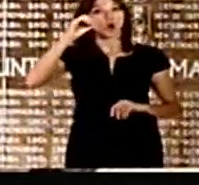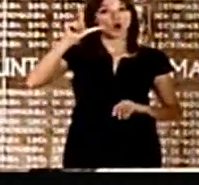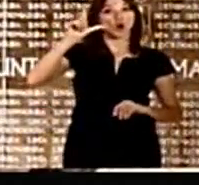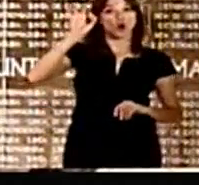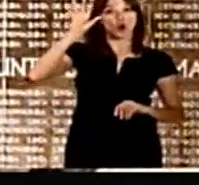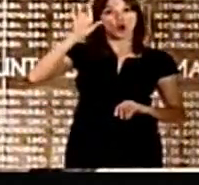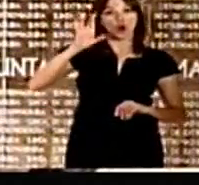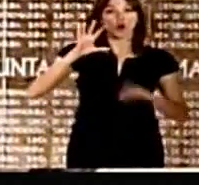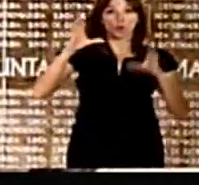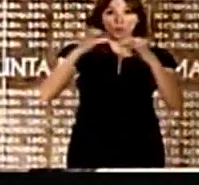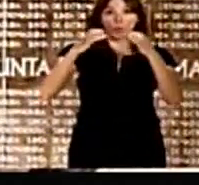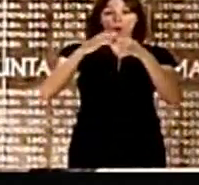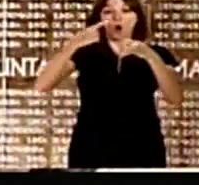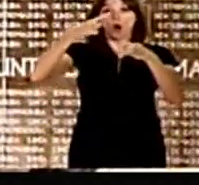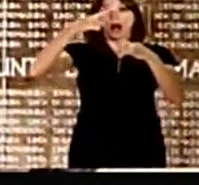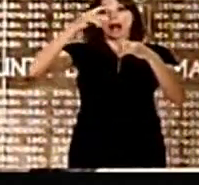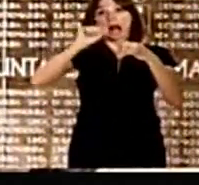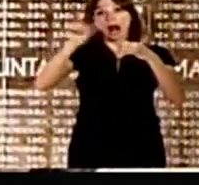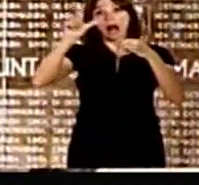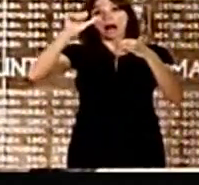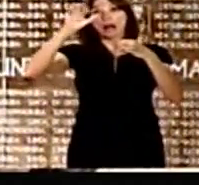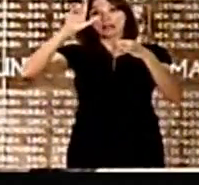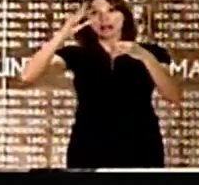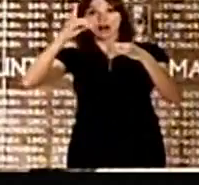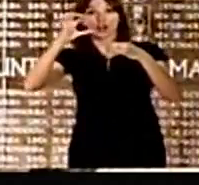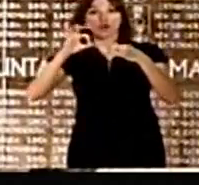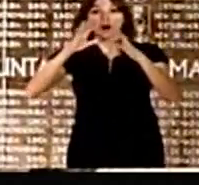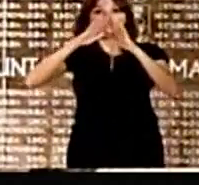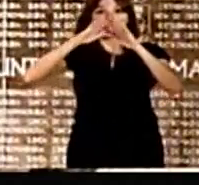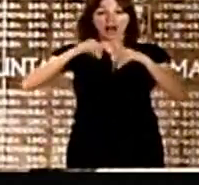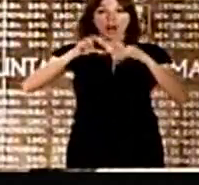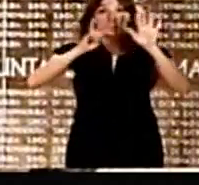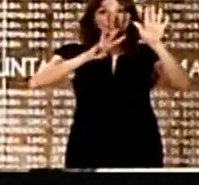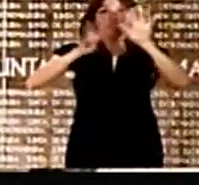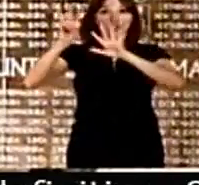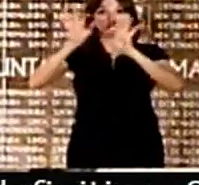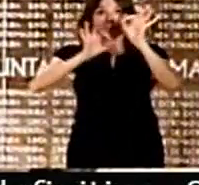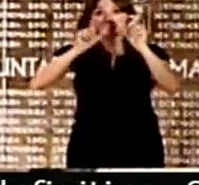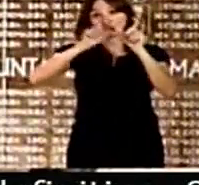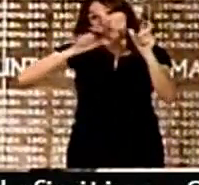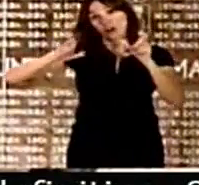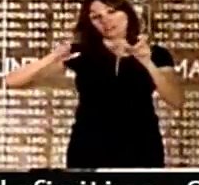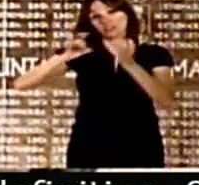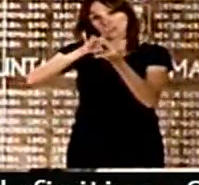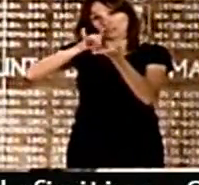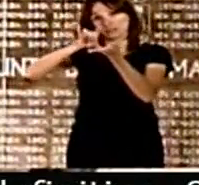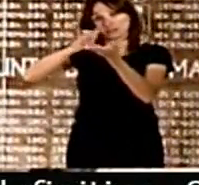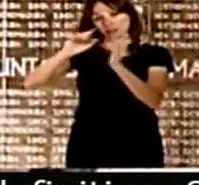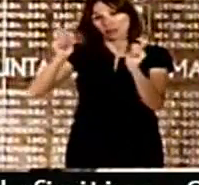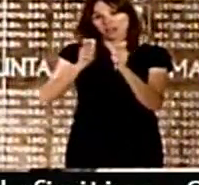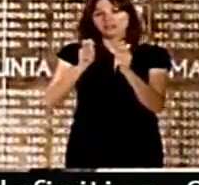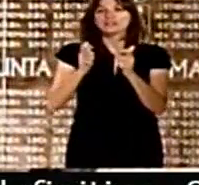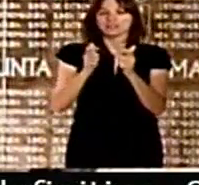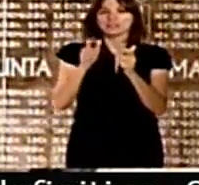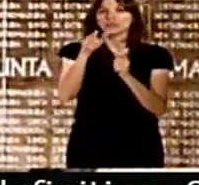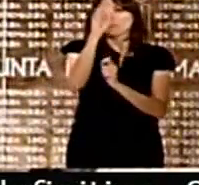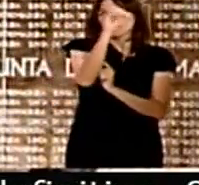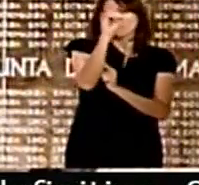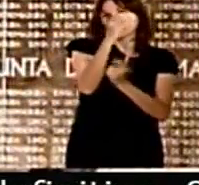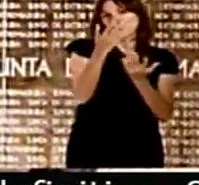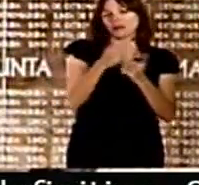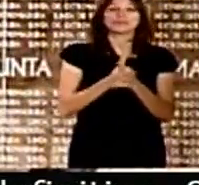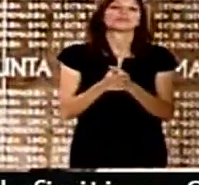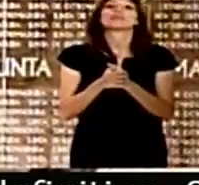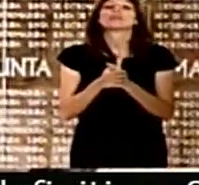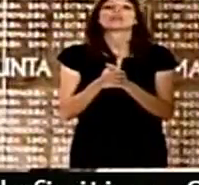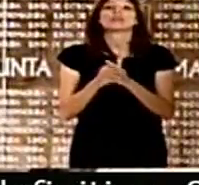un acuerdo ya definitivo, 88 personas irán a la calle, en el tema de leer una valoración sobre ello. Y por aclarar, en cuanto a